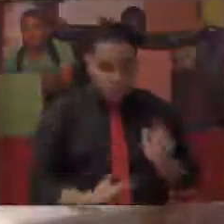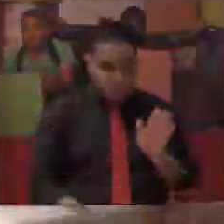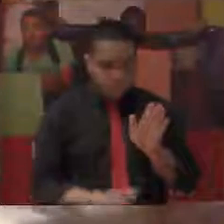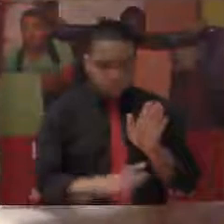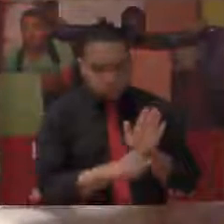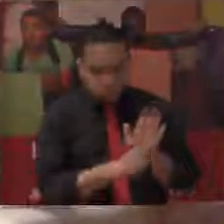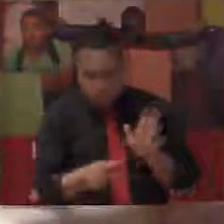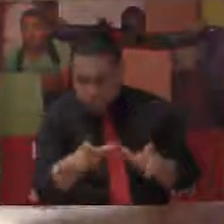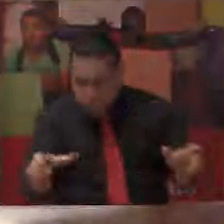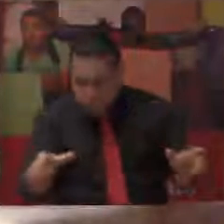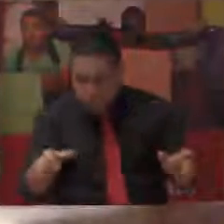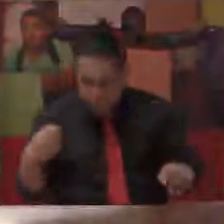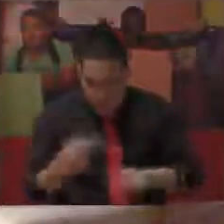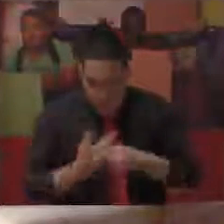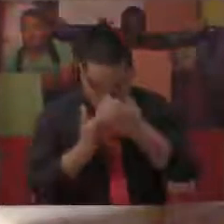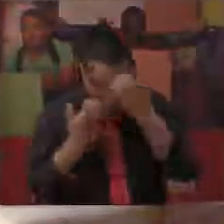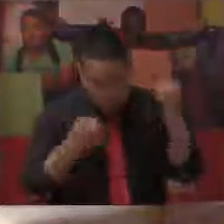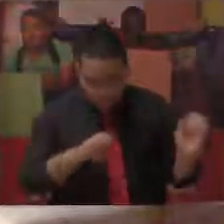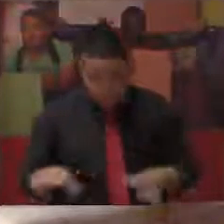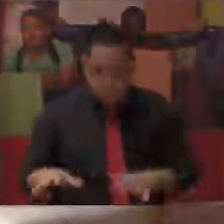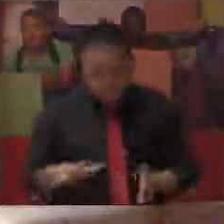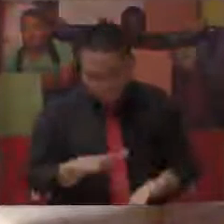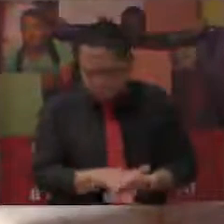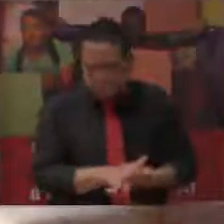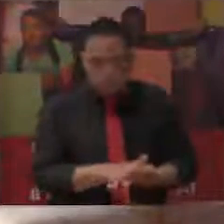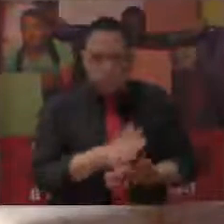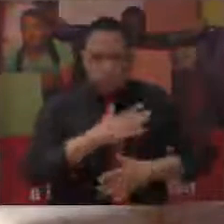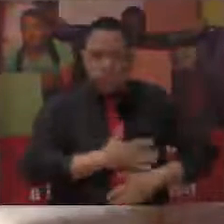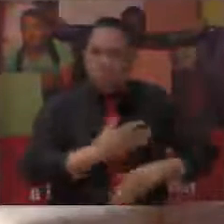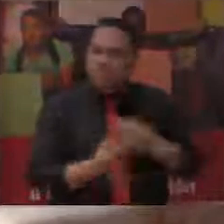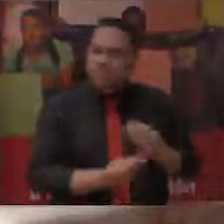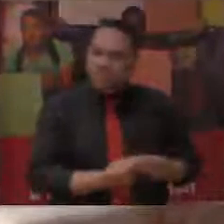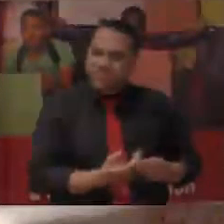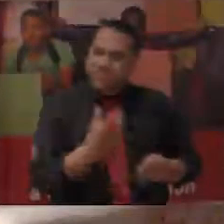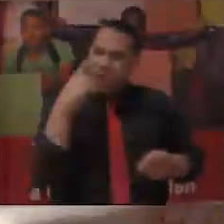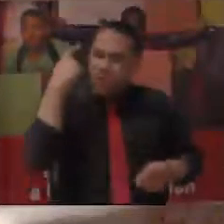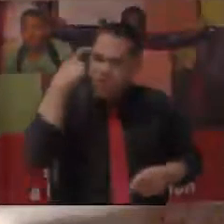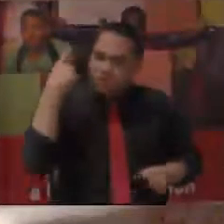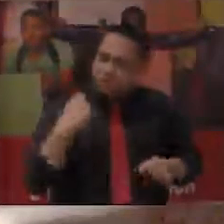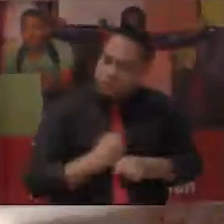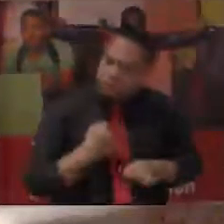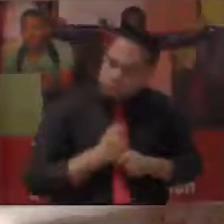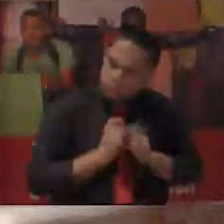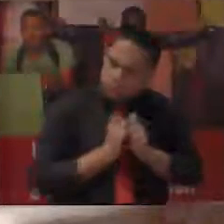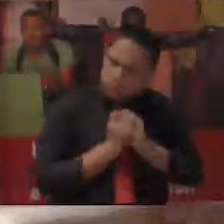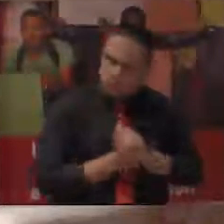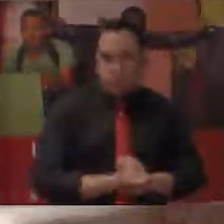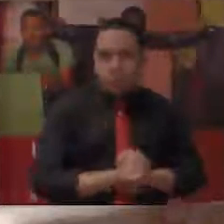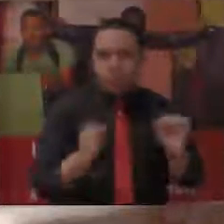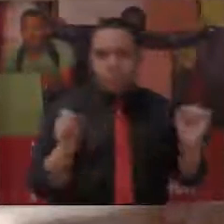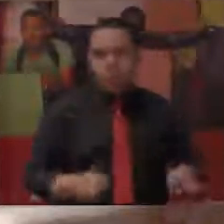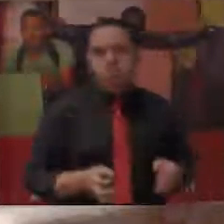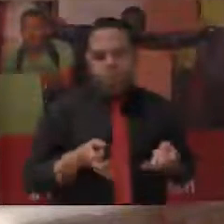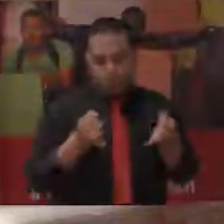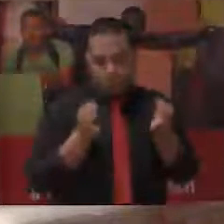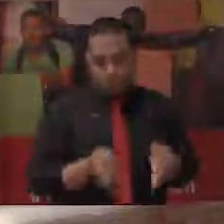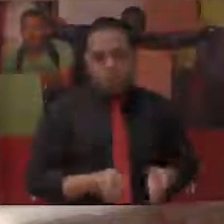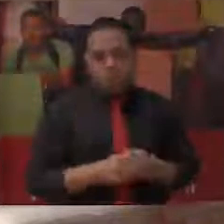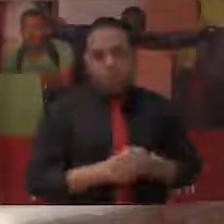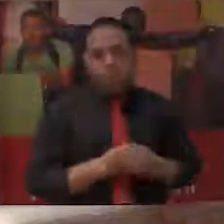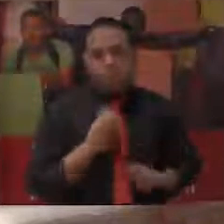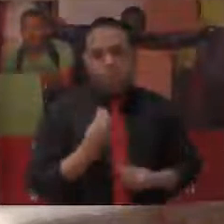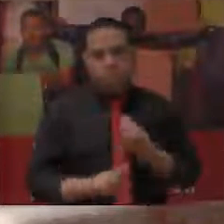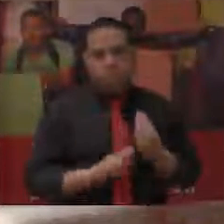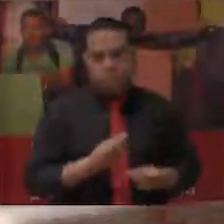legalidad, con el compromiso de trabajo que el gobierno está realizando unas reformas y seguramente, y en un